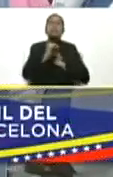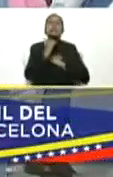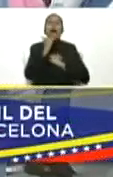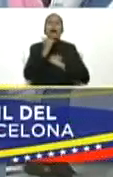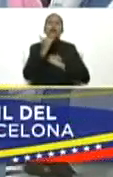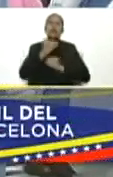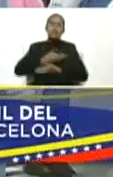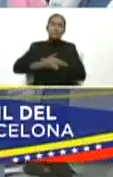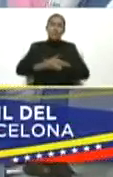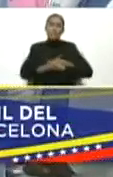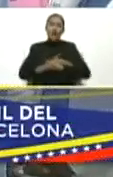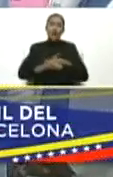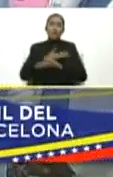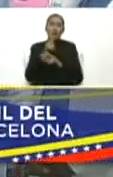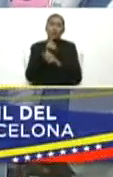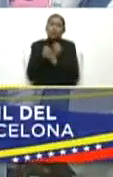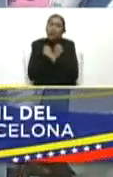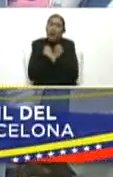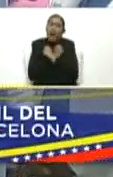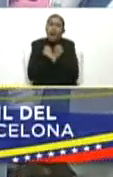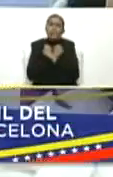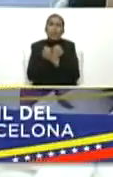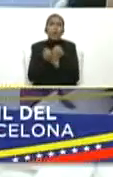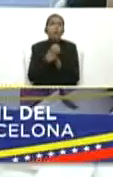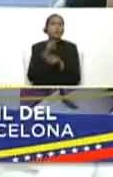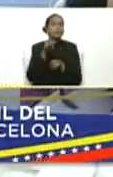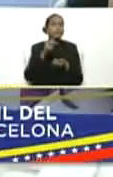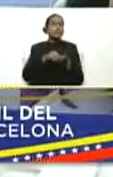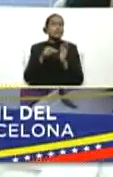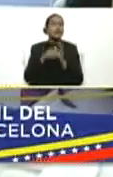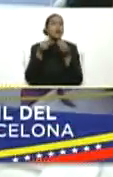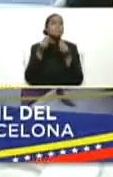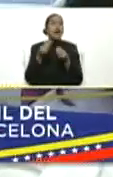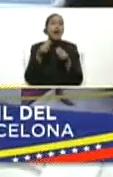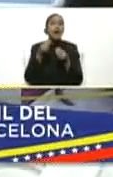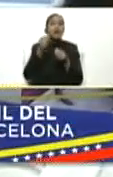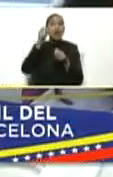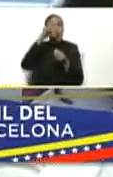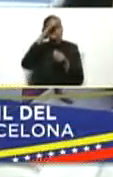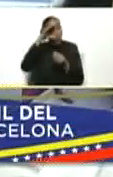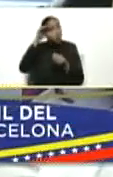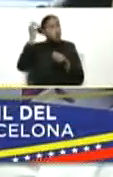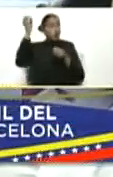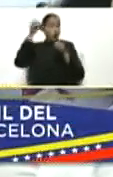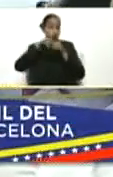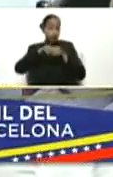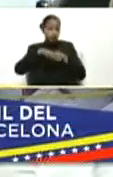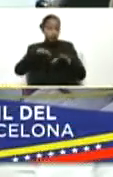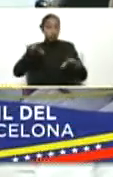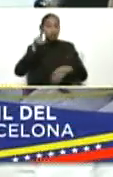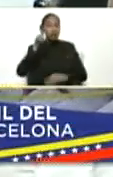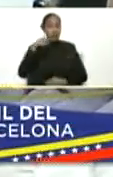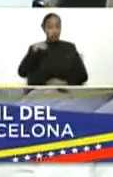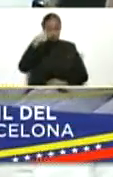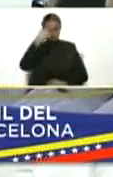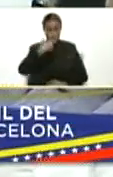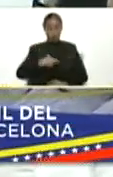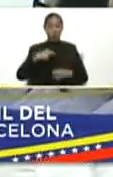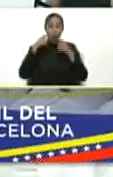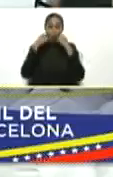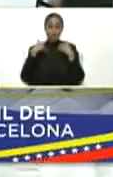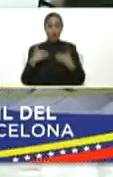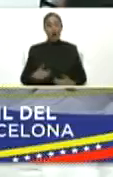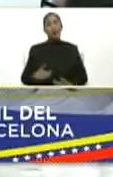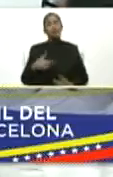hora que se manifiesta para que nos creó Dios. Hay gente que cree que nosotros no somos creación de Dios. Yo lo